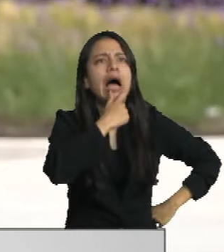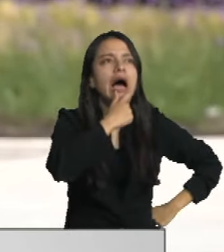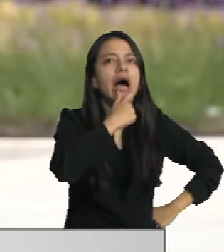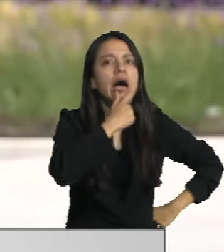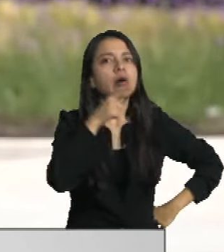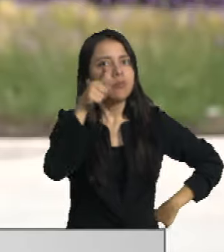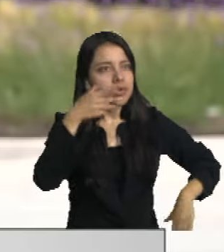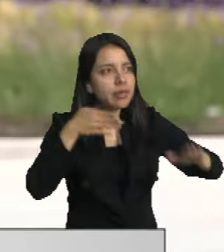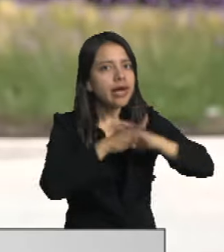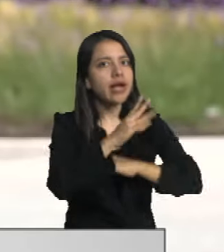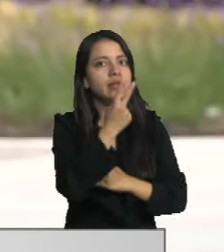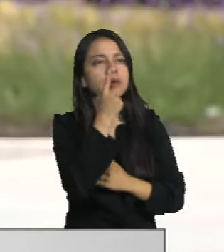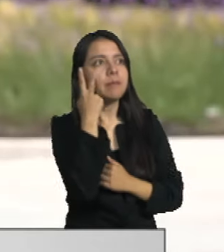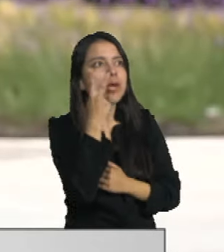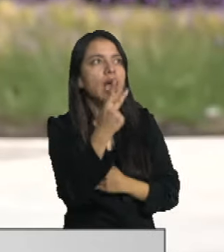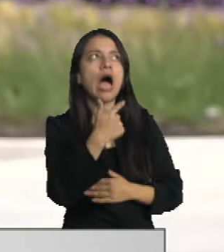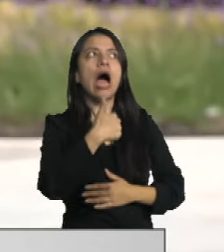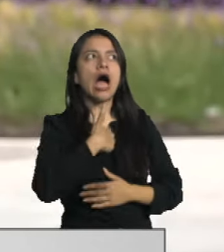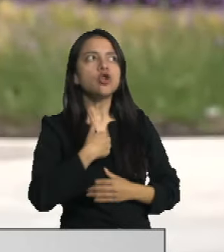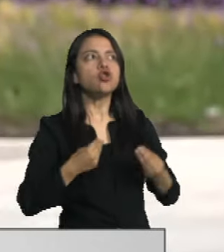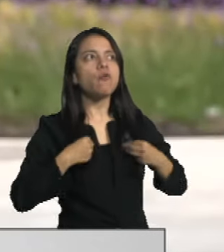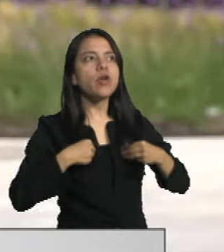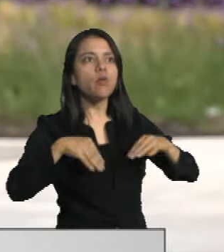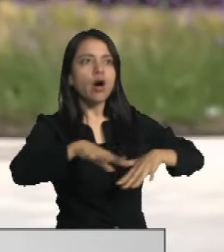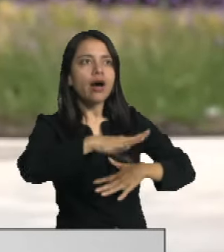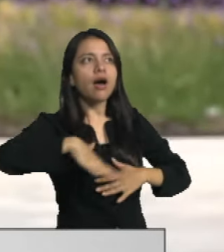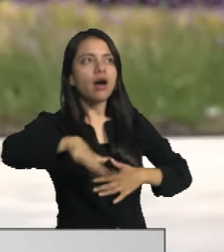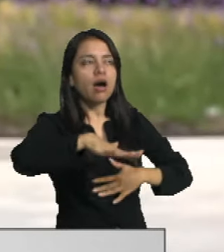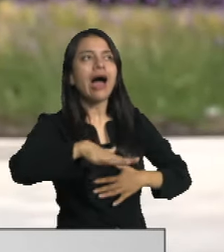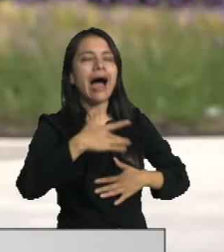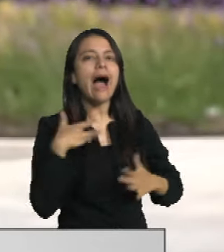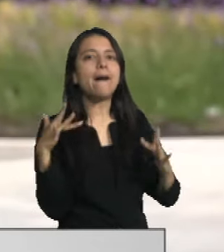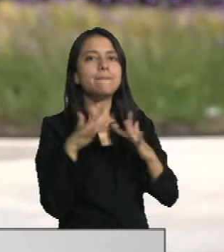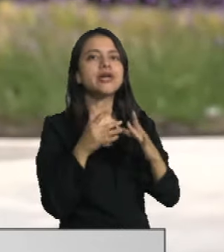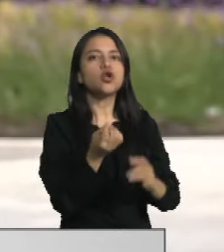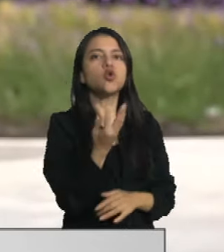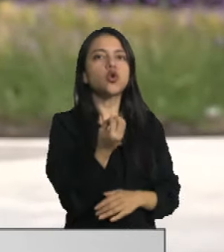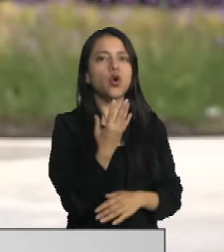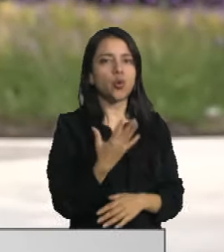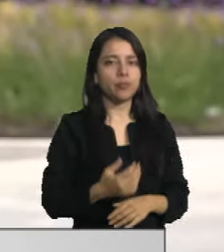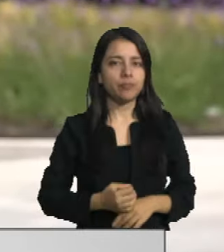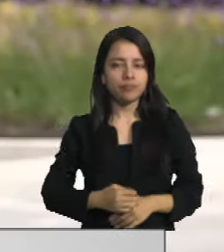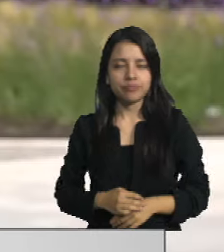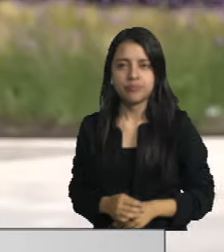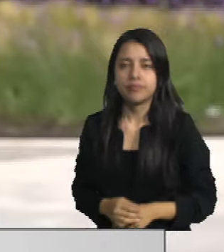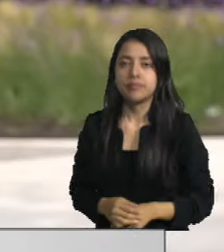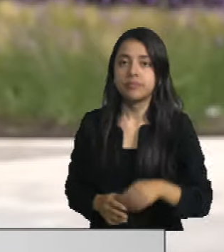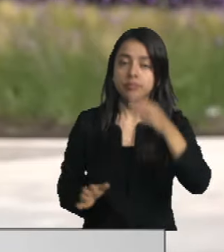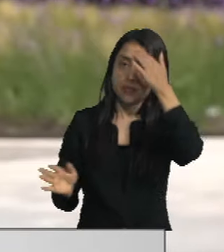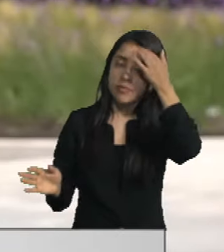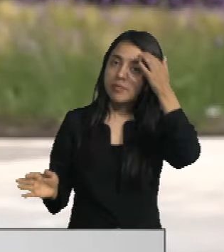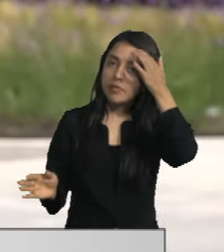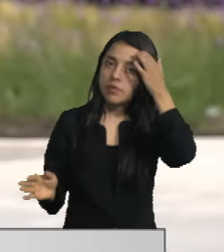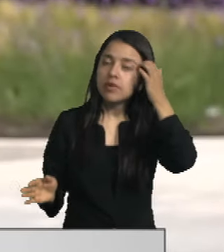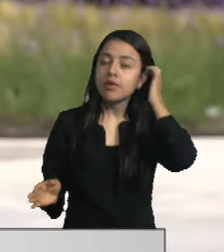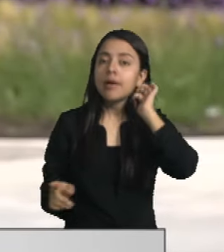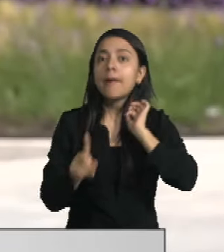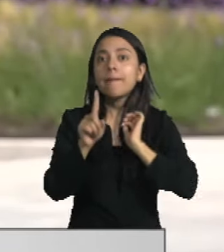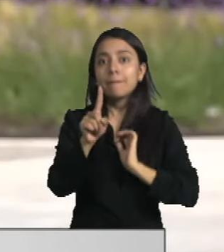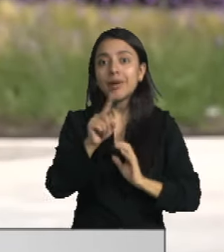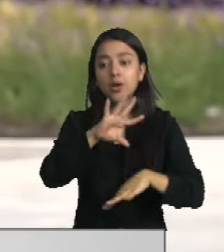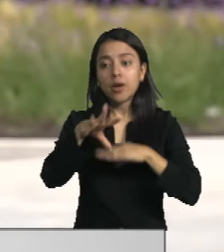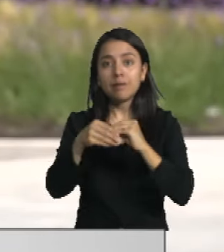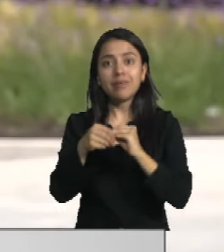racionamiento. Pero volvamos a lo que acaba de anunciar el alcalde, porque también Bogotá anunció un día cero, una fecha en la que